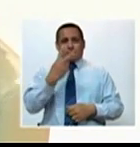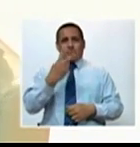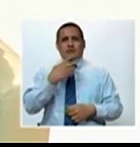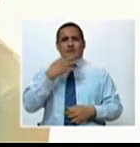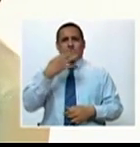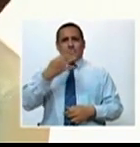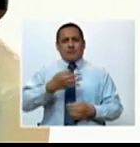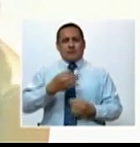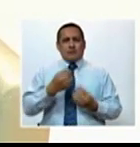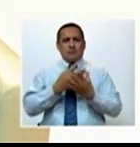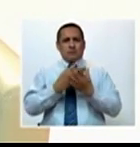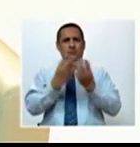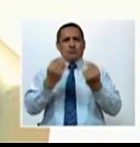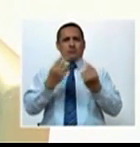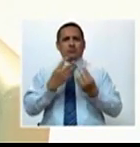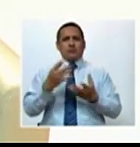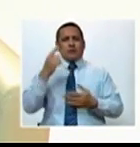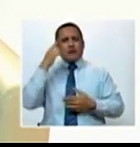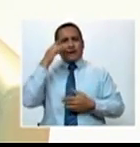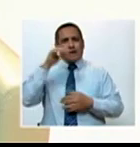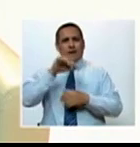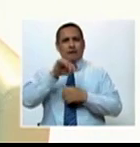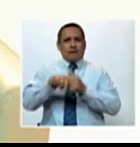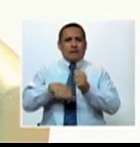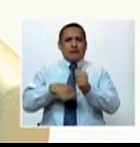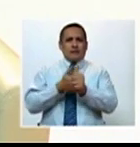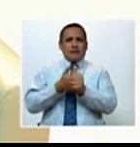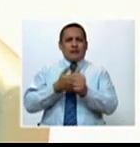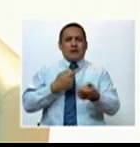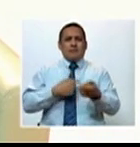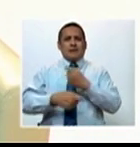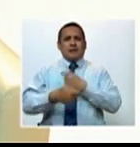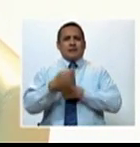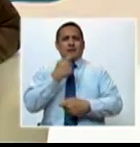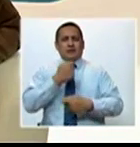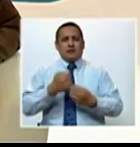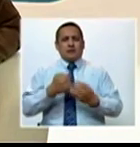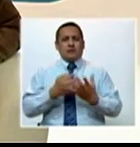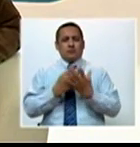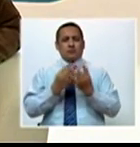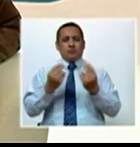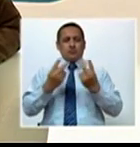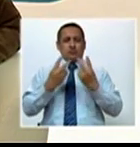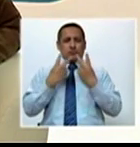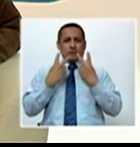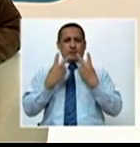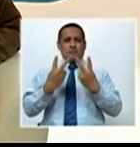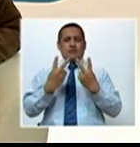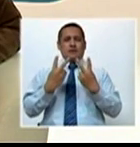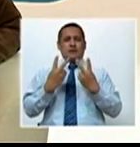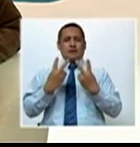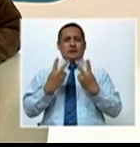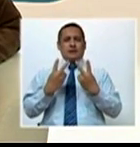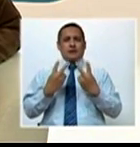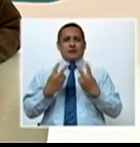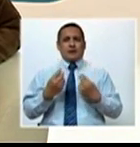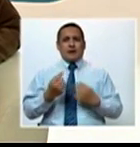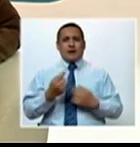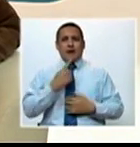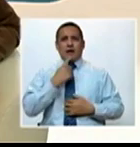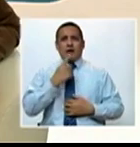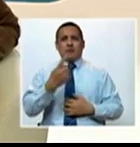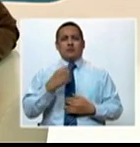repente efectivamente más se dedican a vender, ¿no? Claro, digamos que